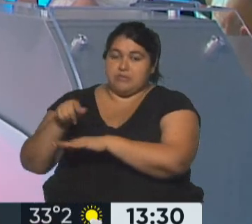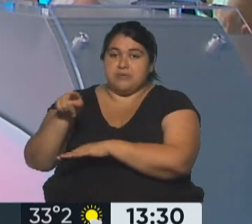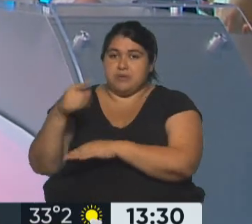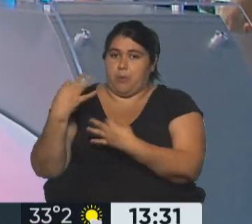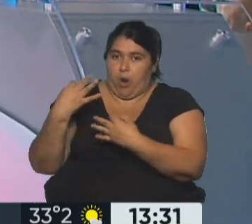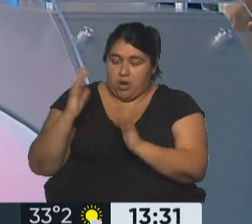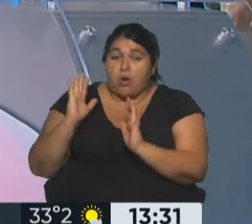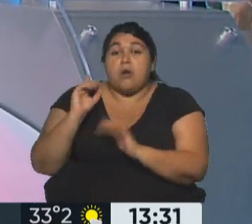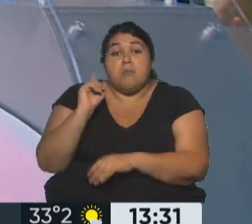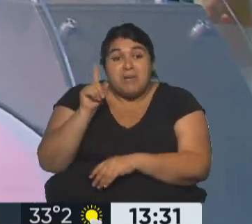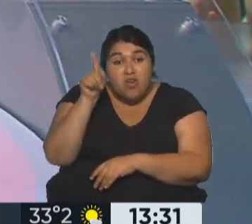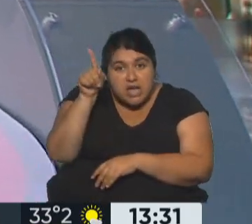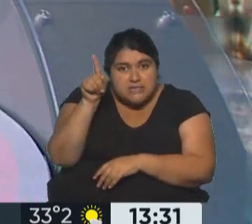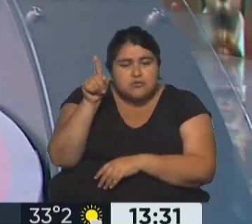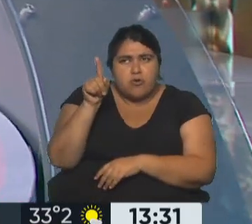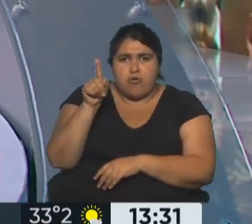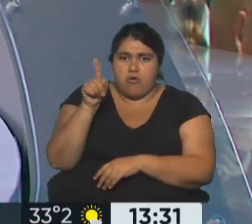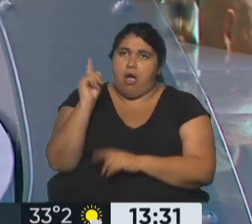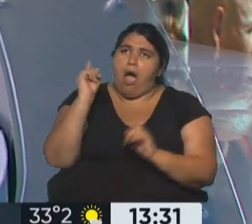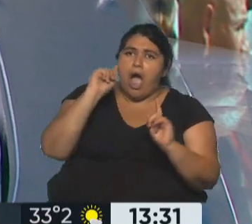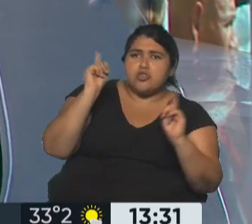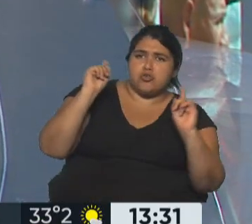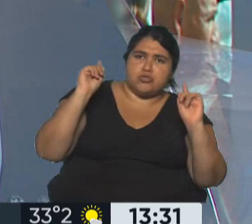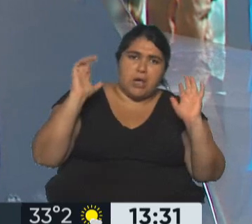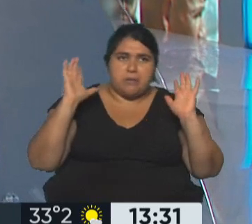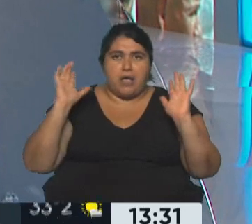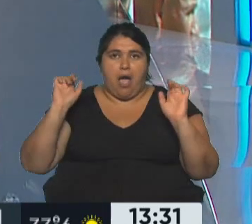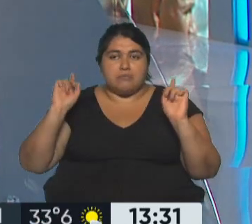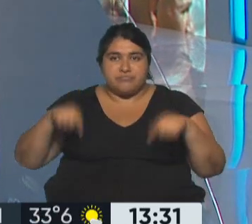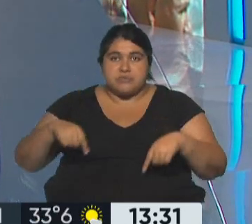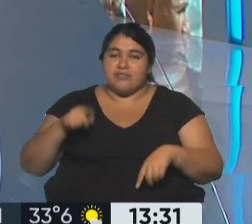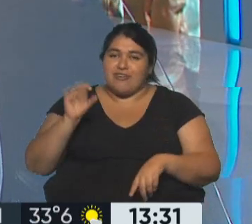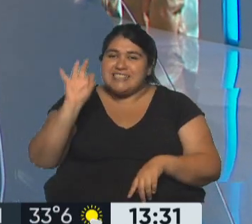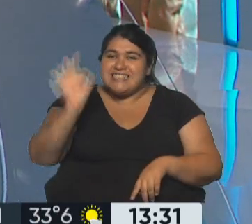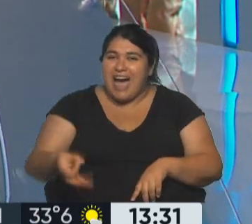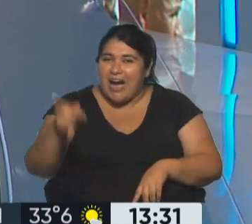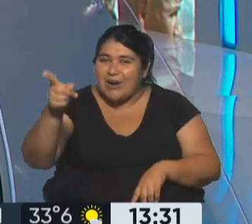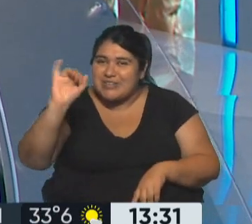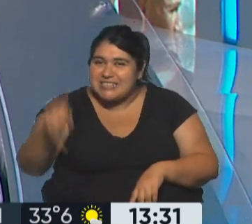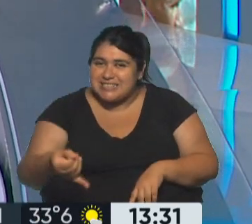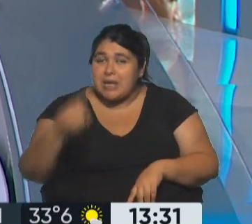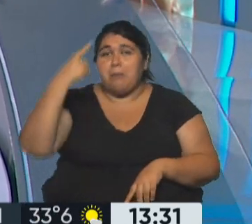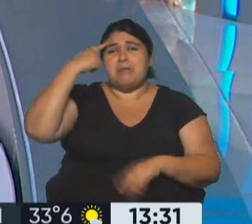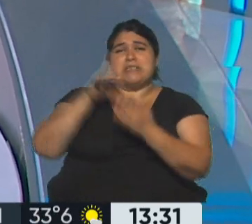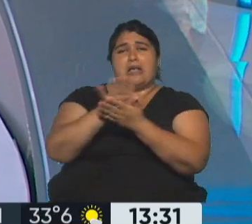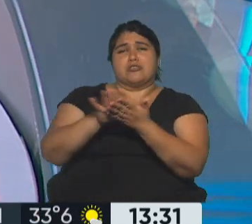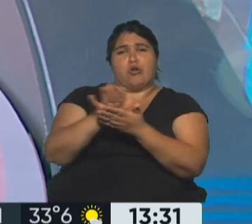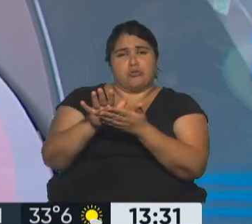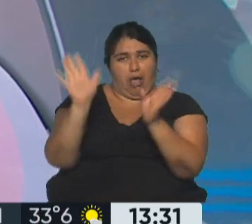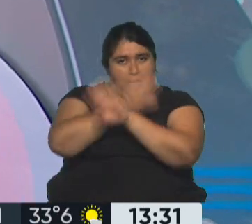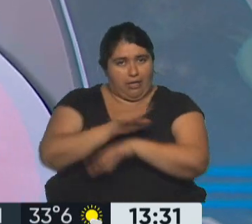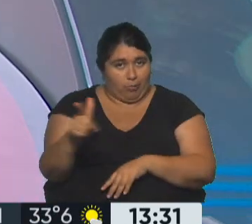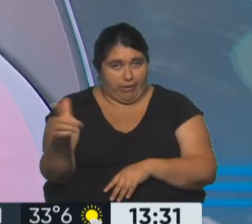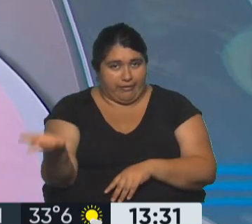entonces hace que eso le explote y diga, ay, yo no sabía nada. Sí sabía. Ahora, creía que lo estaban solucionando. Y hay un